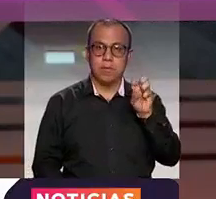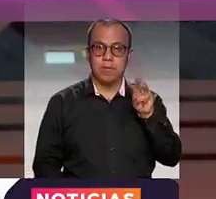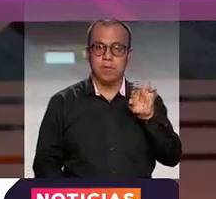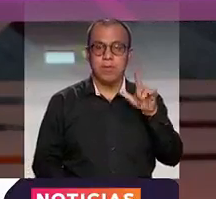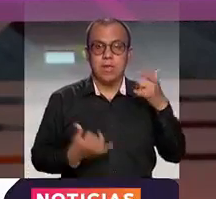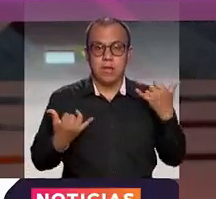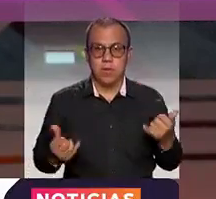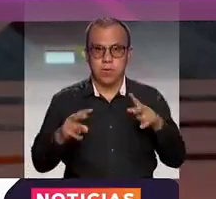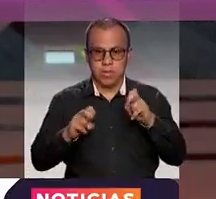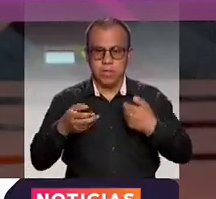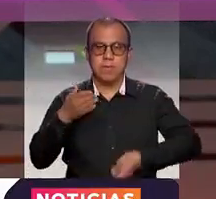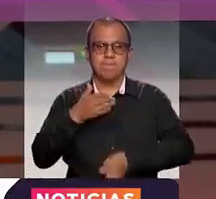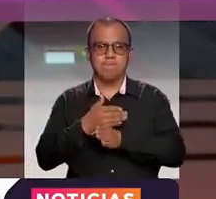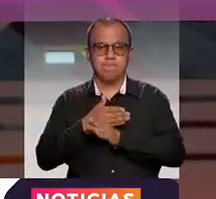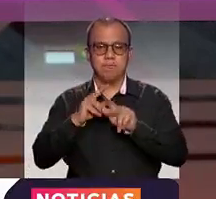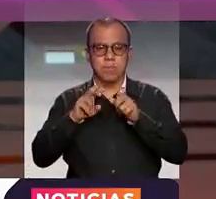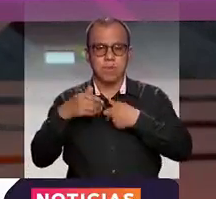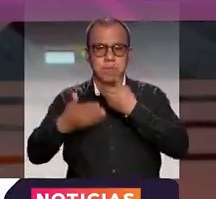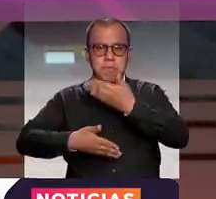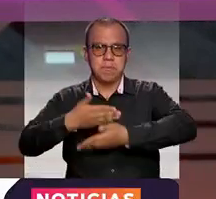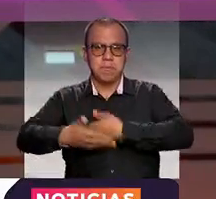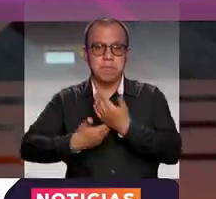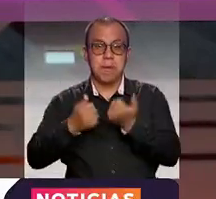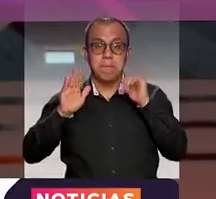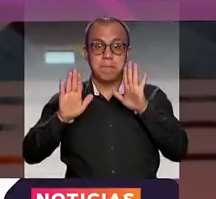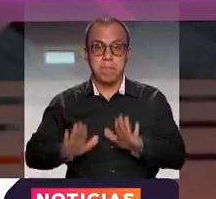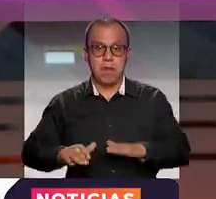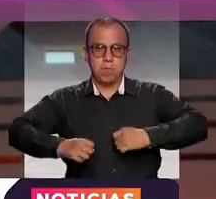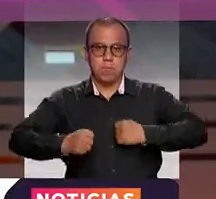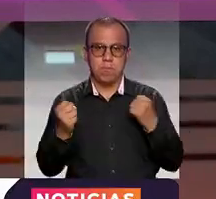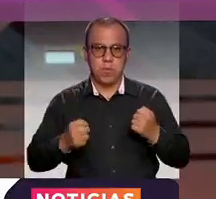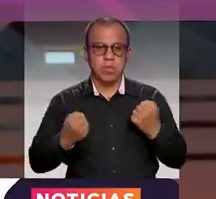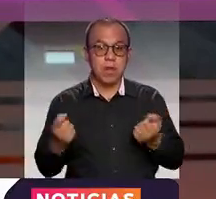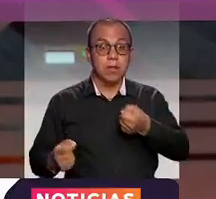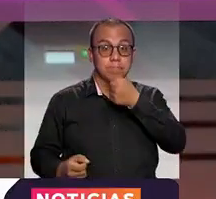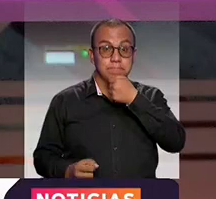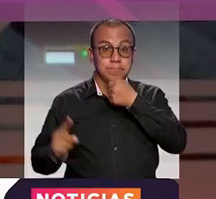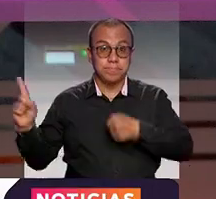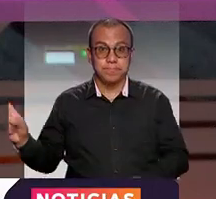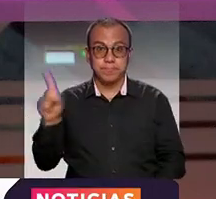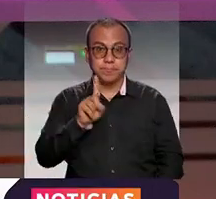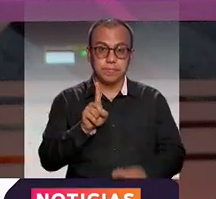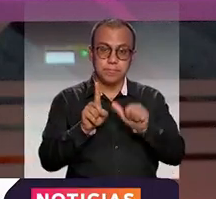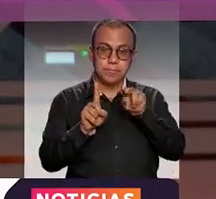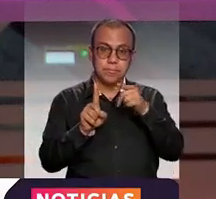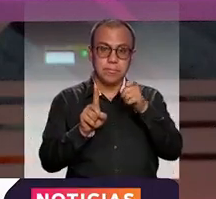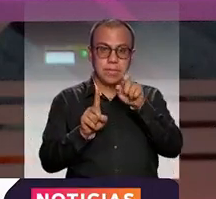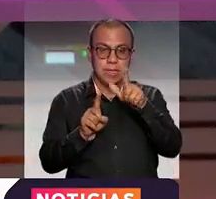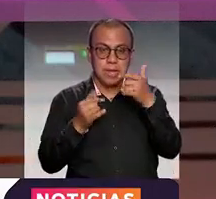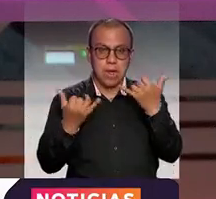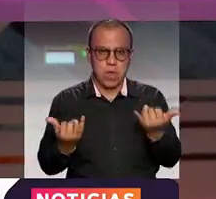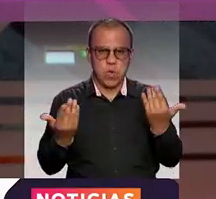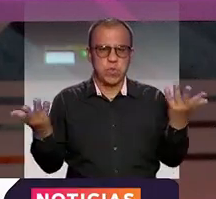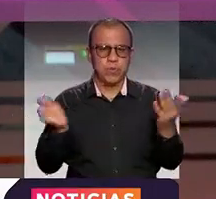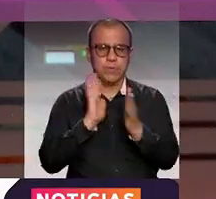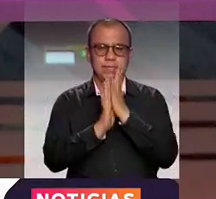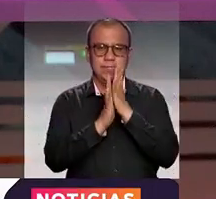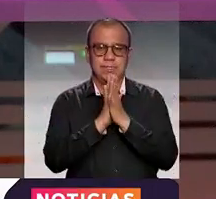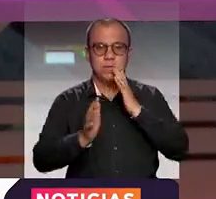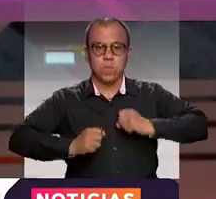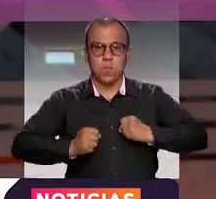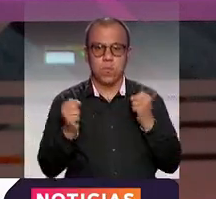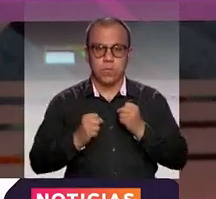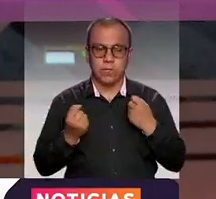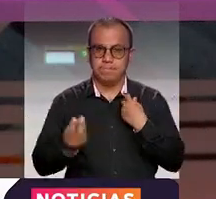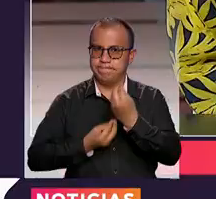avanza a esta hora el paro nacional y las movilizaciones en Bogotá. Nuestro periodista Miguel Ángel Cruz se encuentra en el centro de la ciudad.